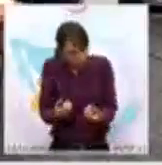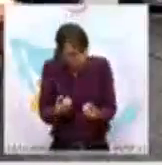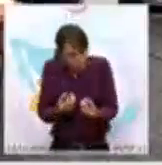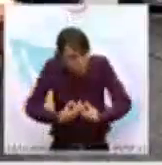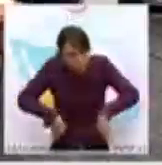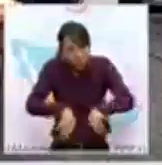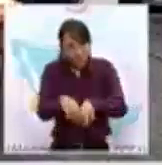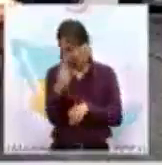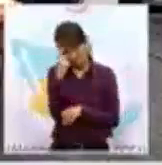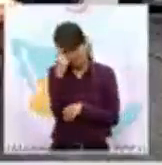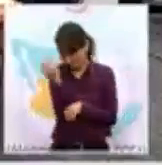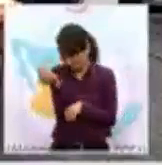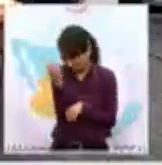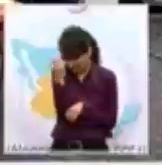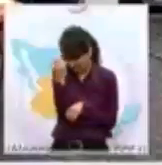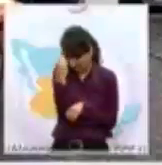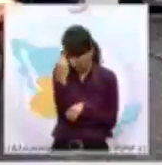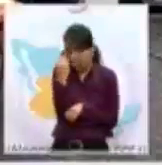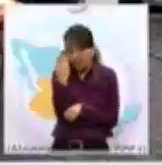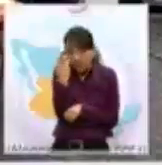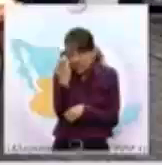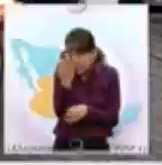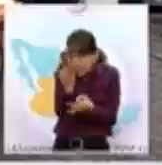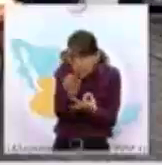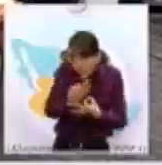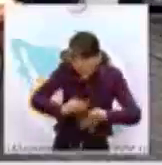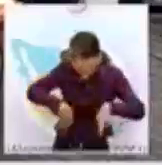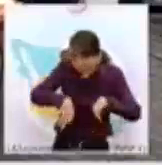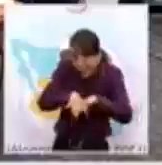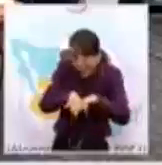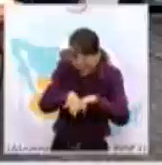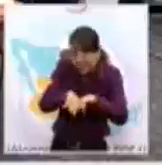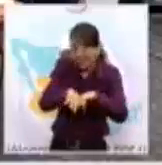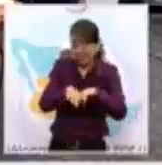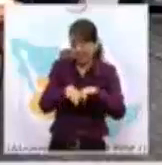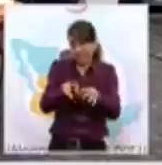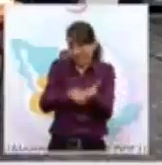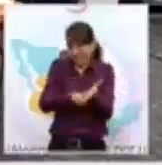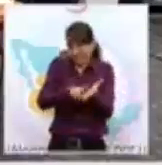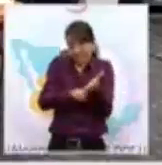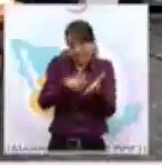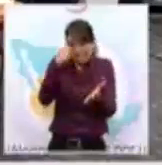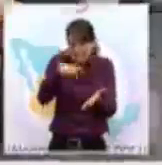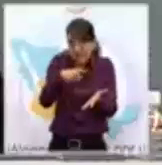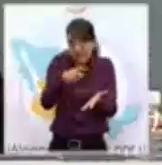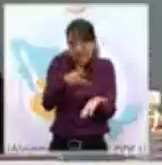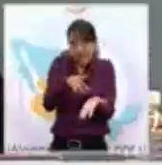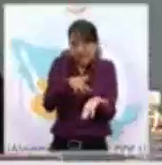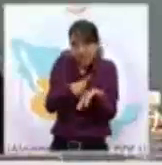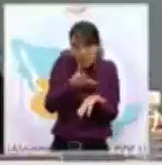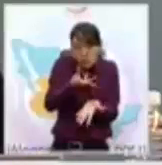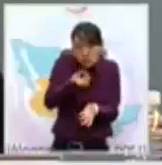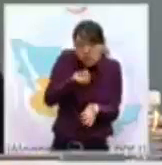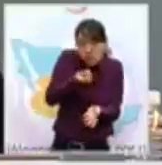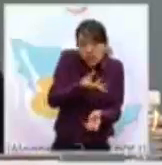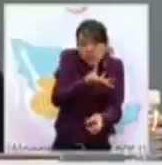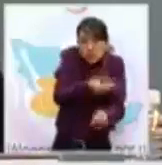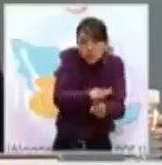es de los activos, de las fuentes de riqueza mejor repartidas socialmente. O sea, no